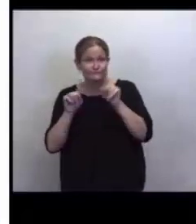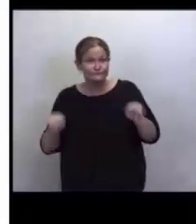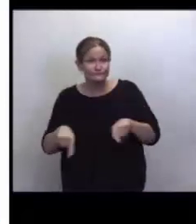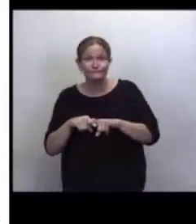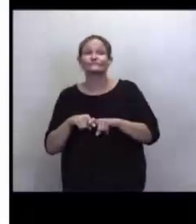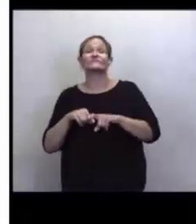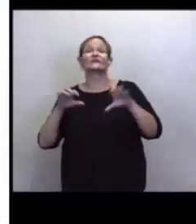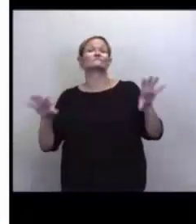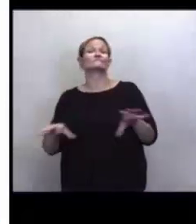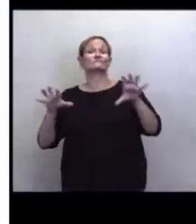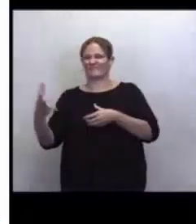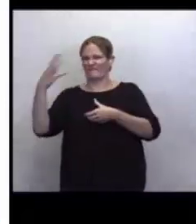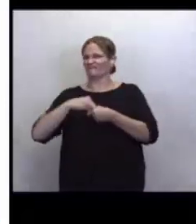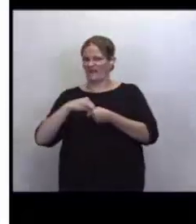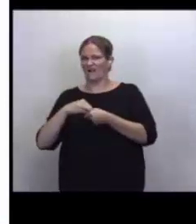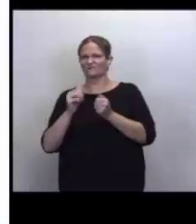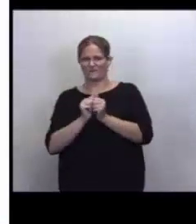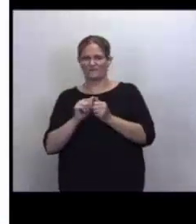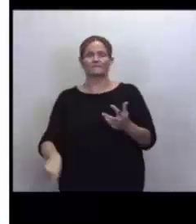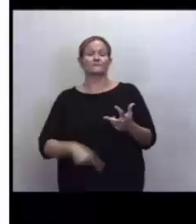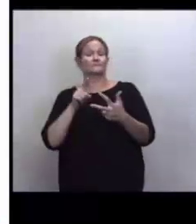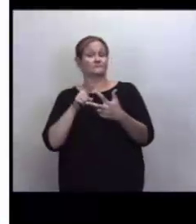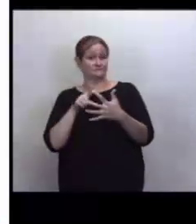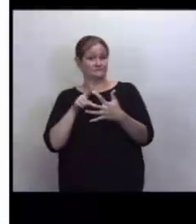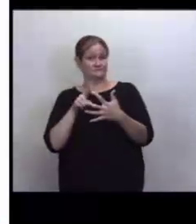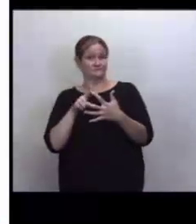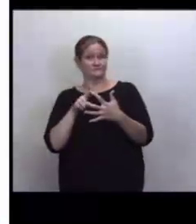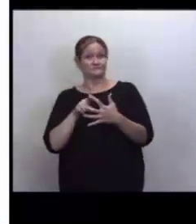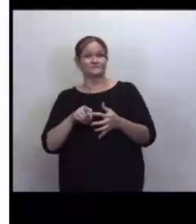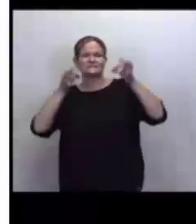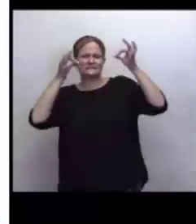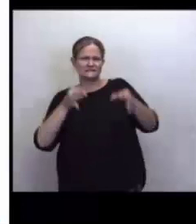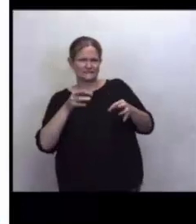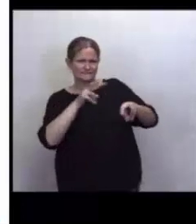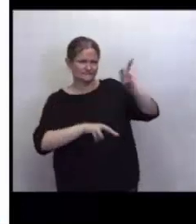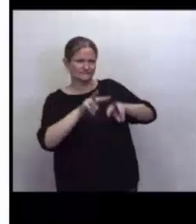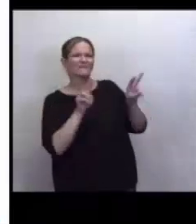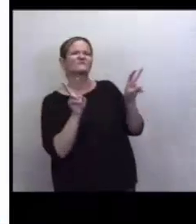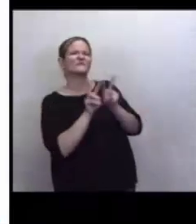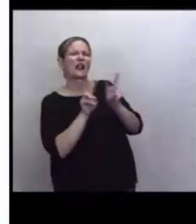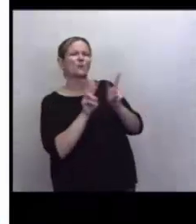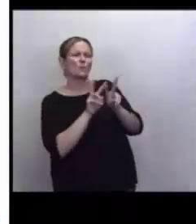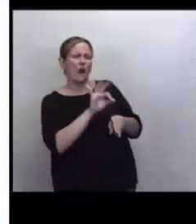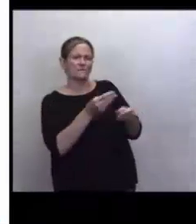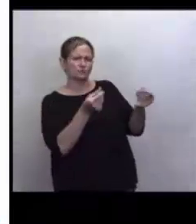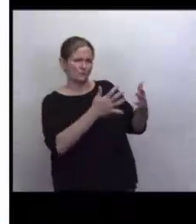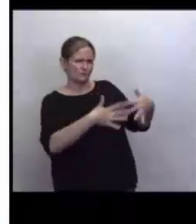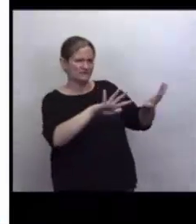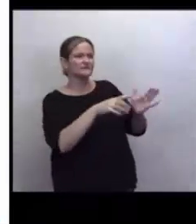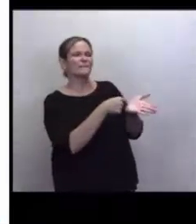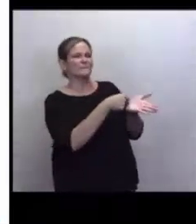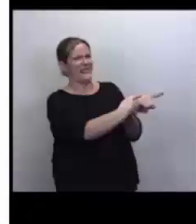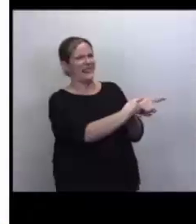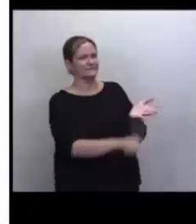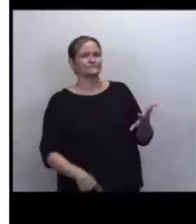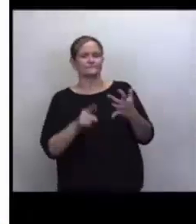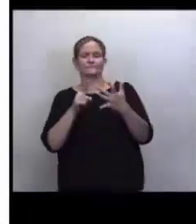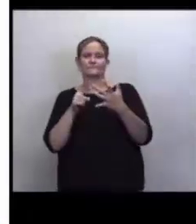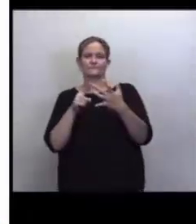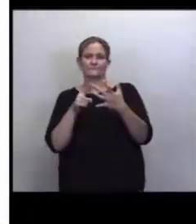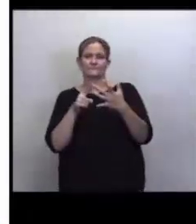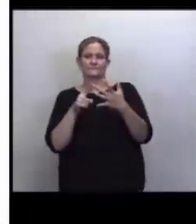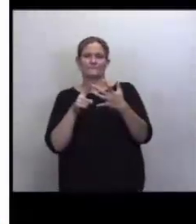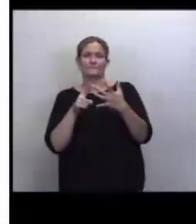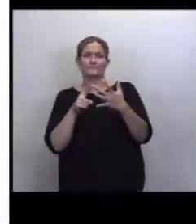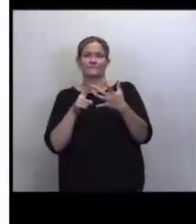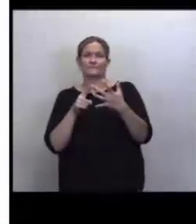paquetes informativos. 2, la tasación de la propiedad para determinar la compensación justa que le